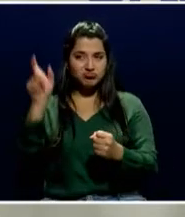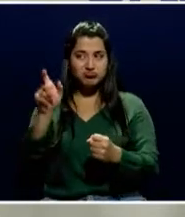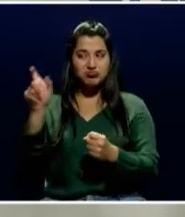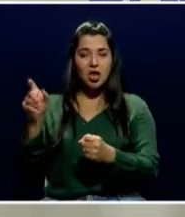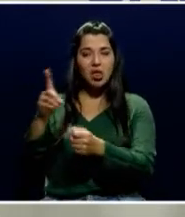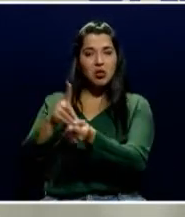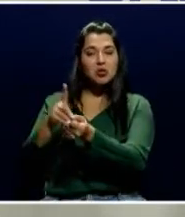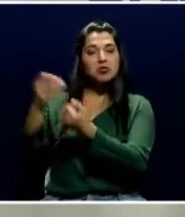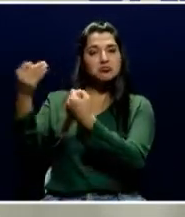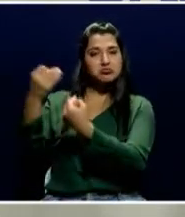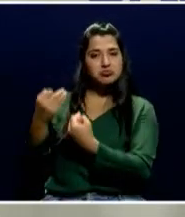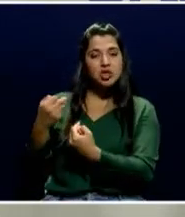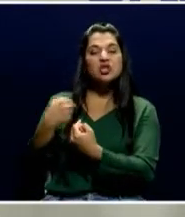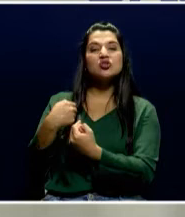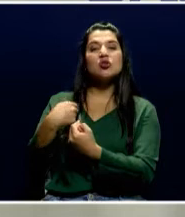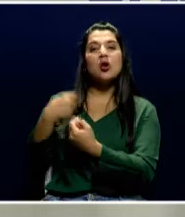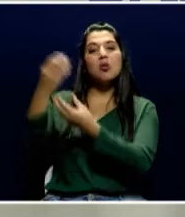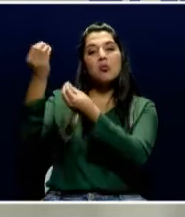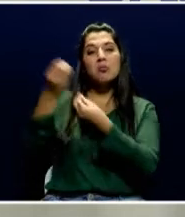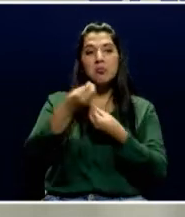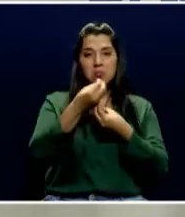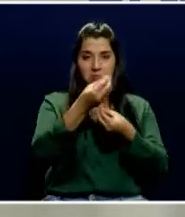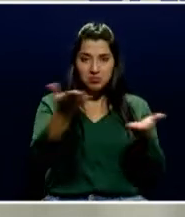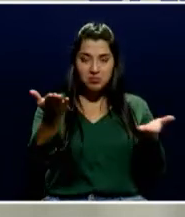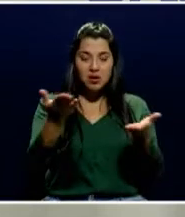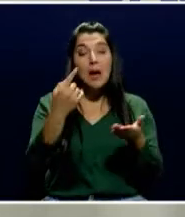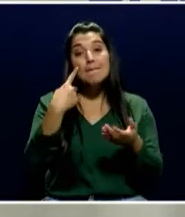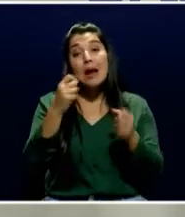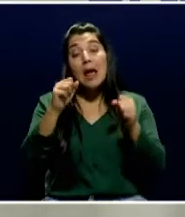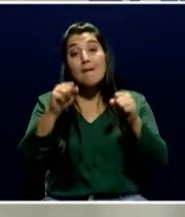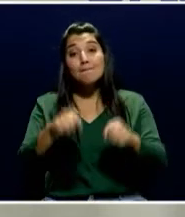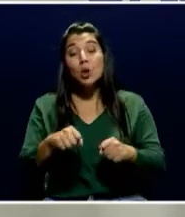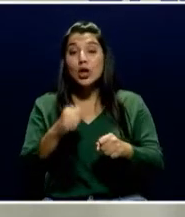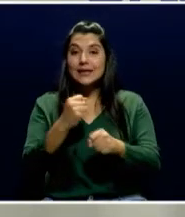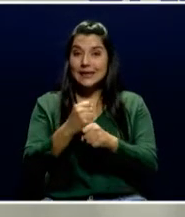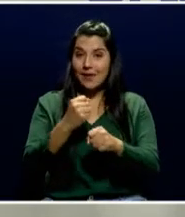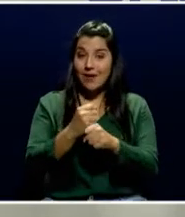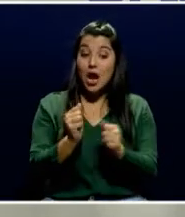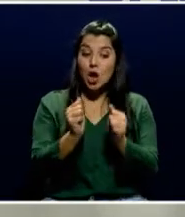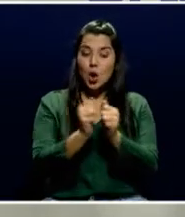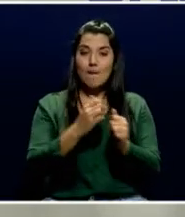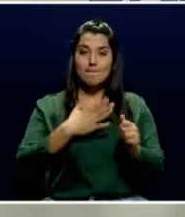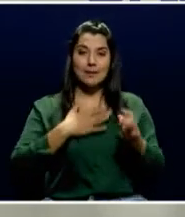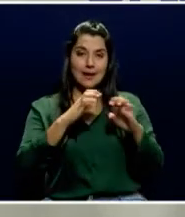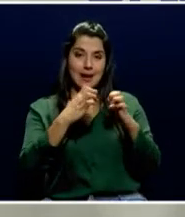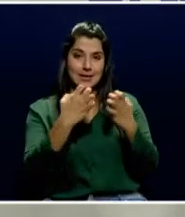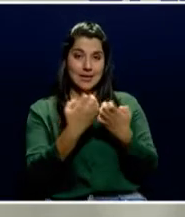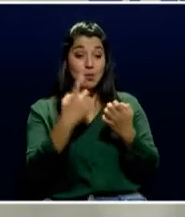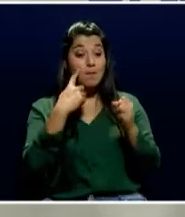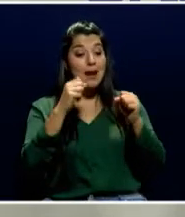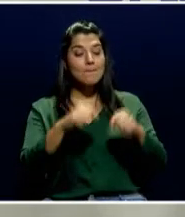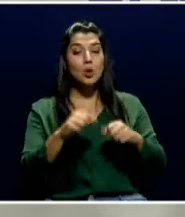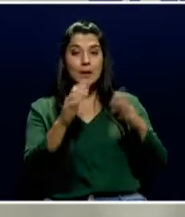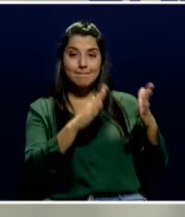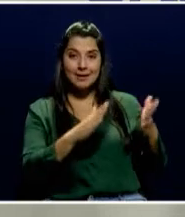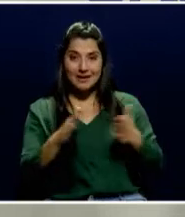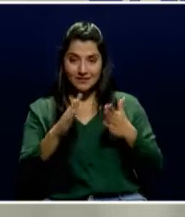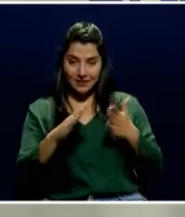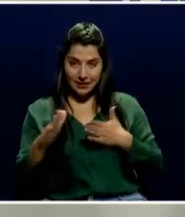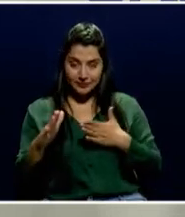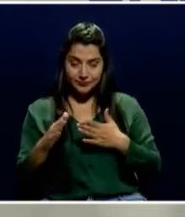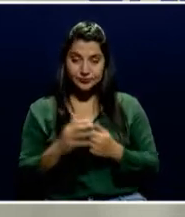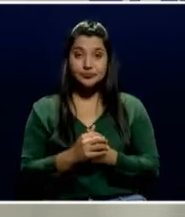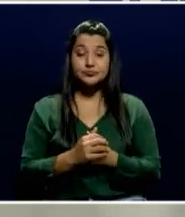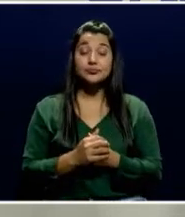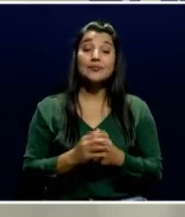repito mucho de lo que voy aprendiendo en esto para poder trabajar con el equipo en la planificación de la respuesta.